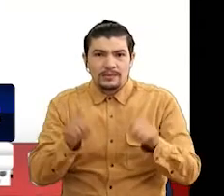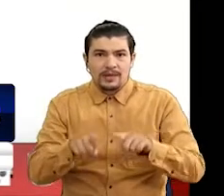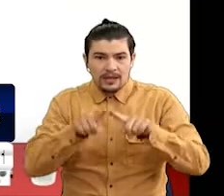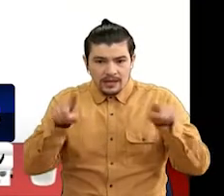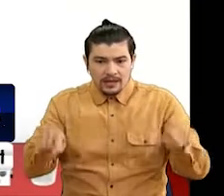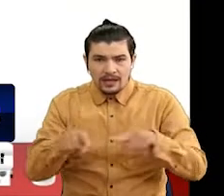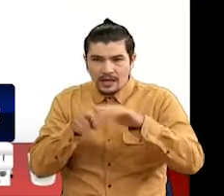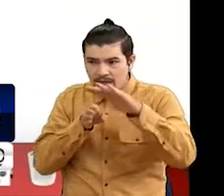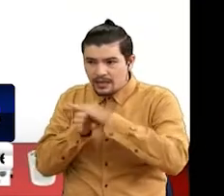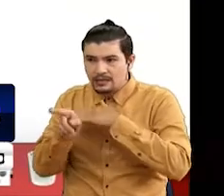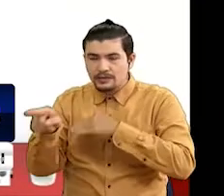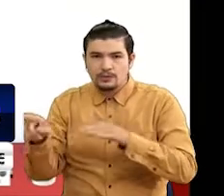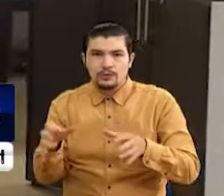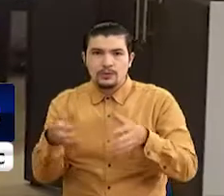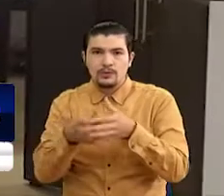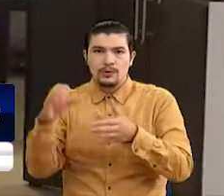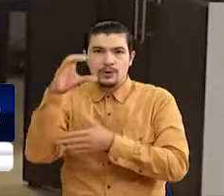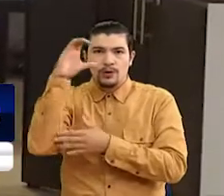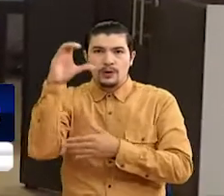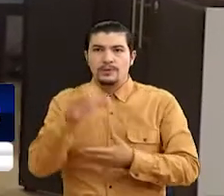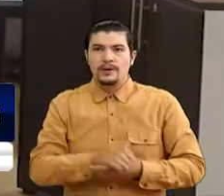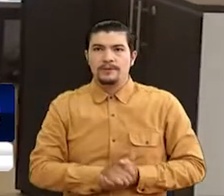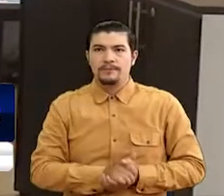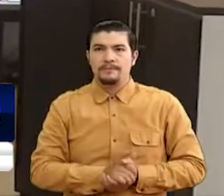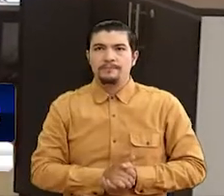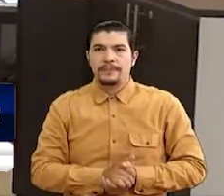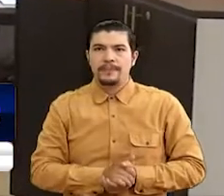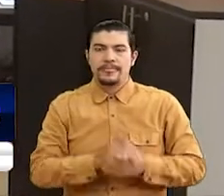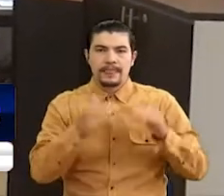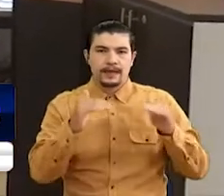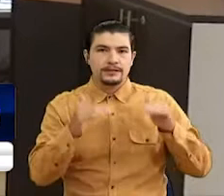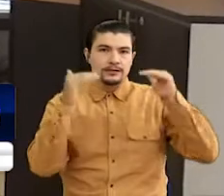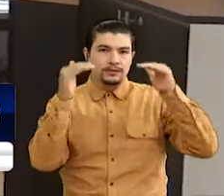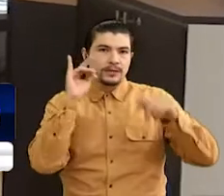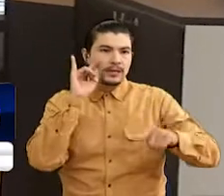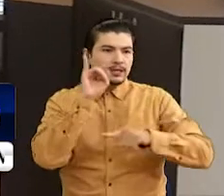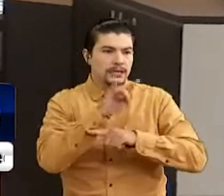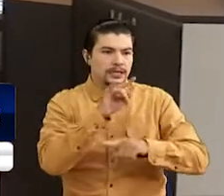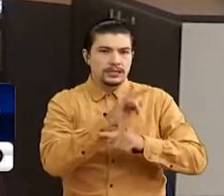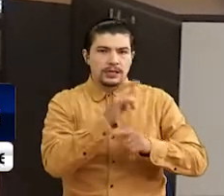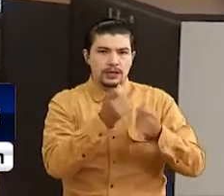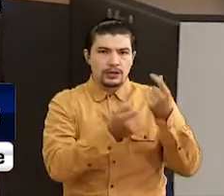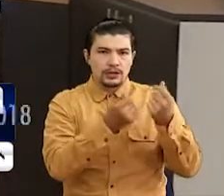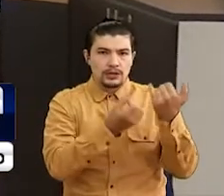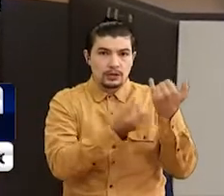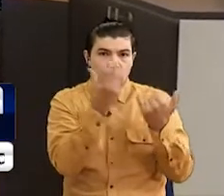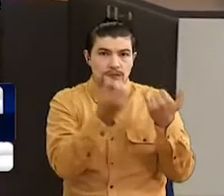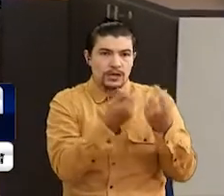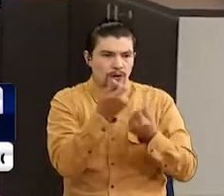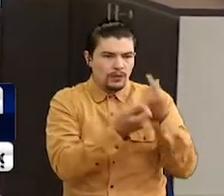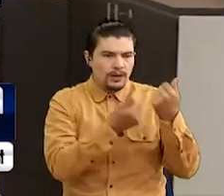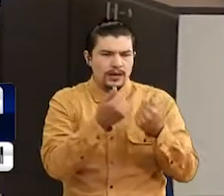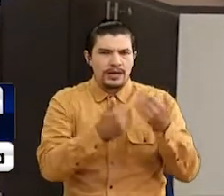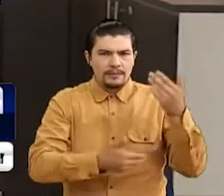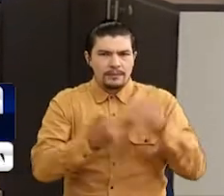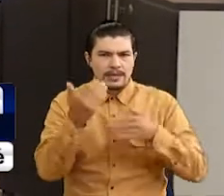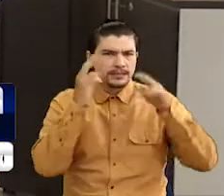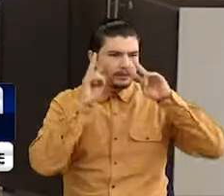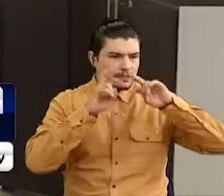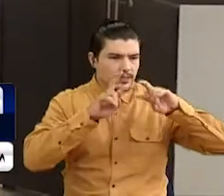partidos de la selección colombia la superintendencia de inicio una indagación la cual dio como